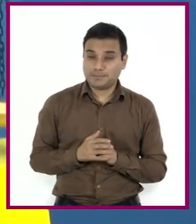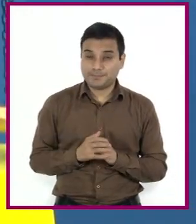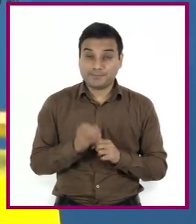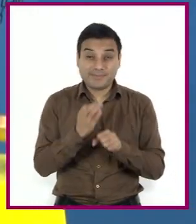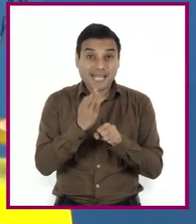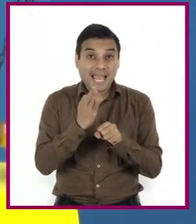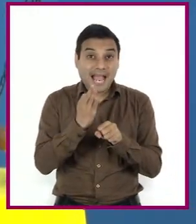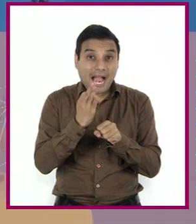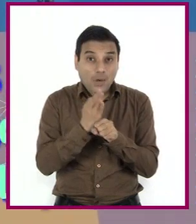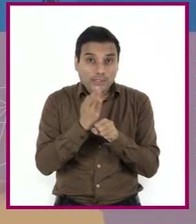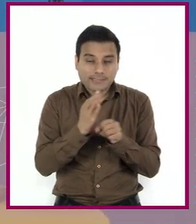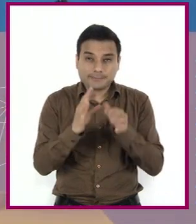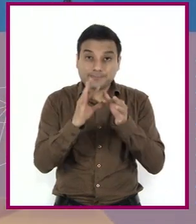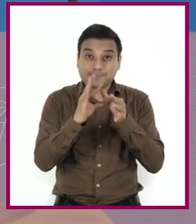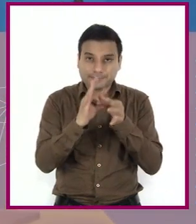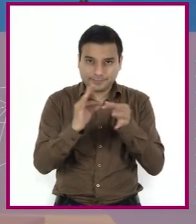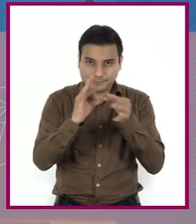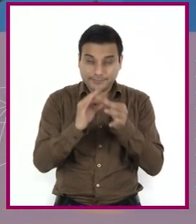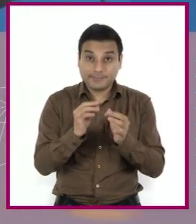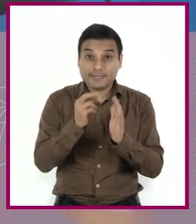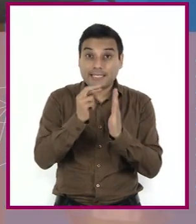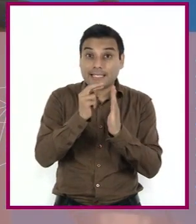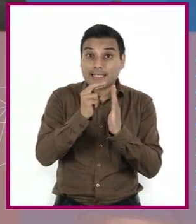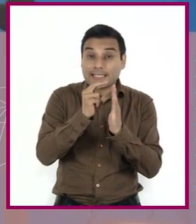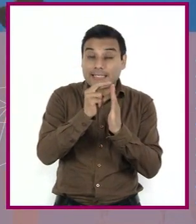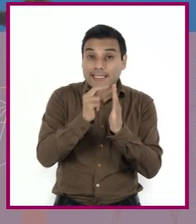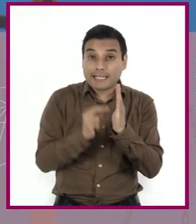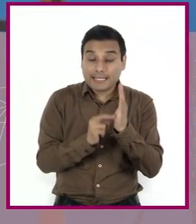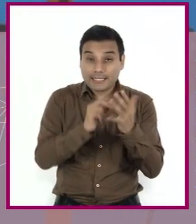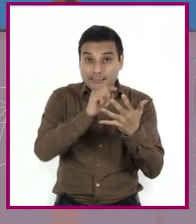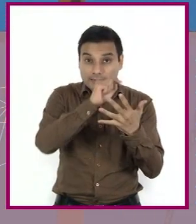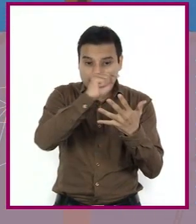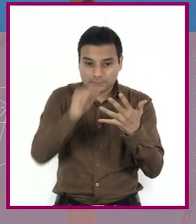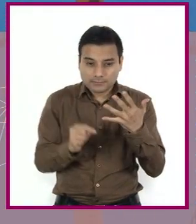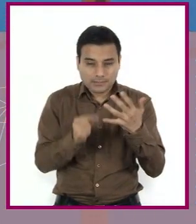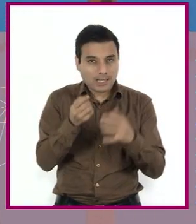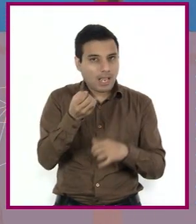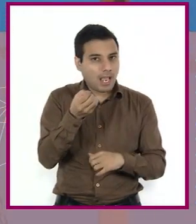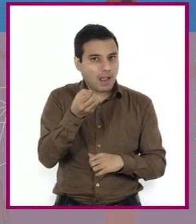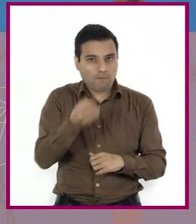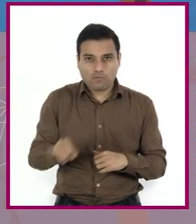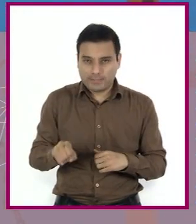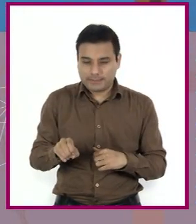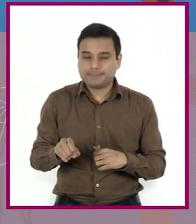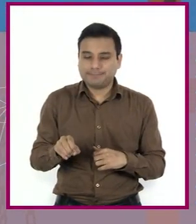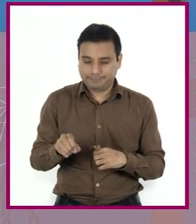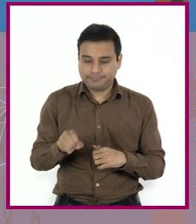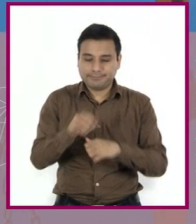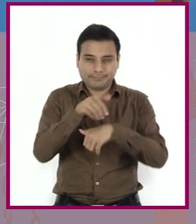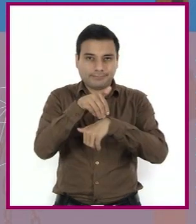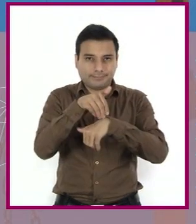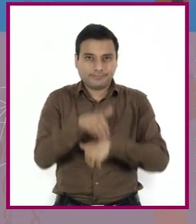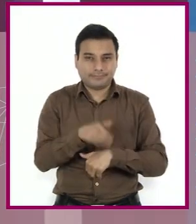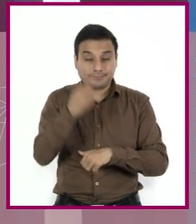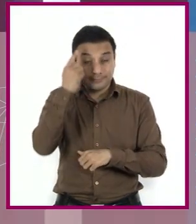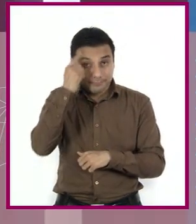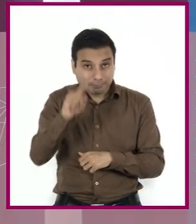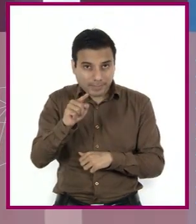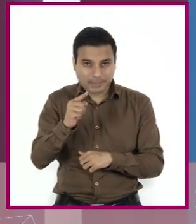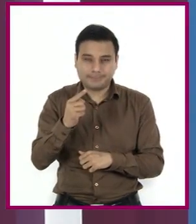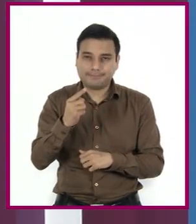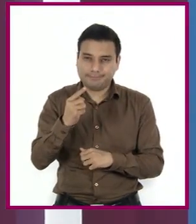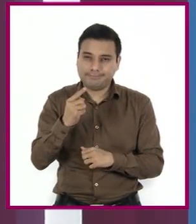ocasión nos centraremos en las reglas que son obligatorias para el buen funcionamiento de la sociedad, también conocidas como